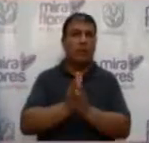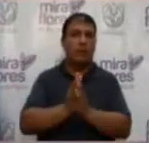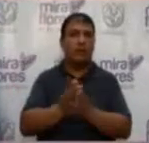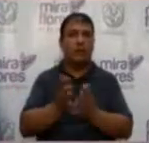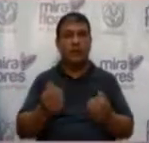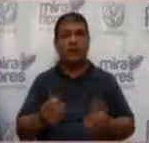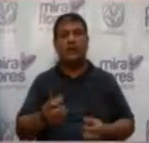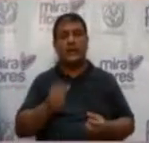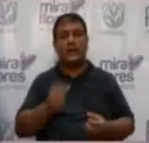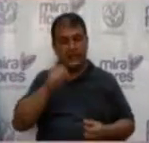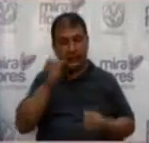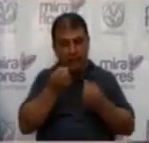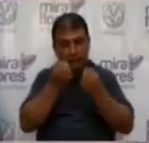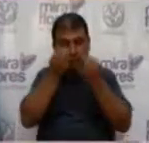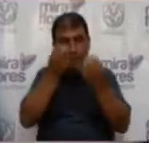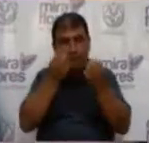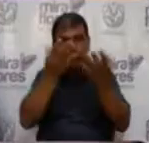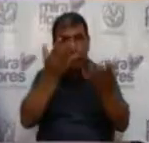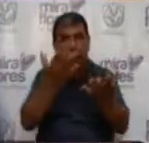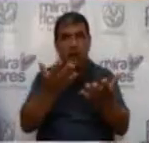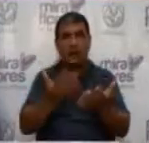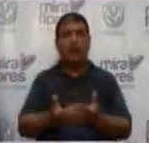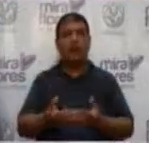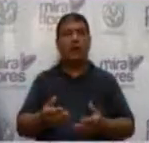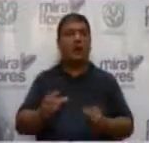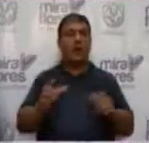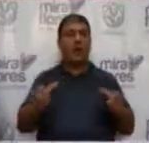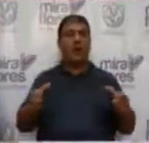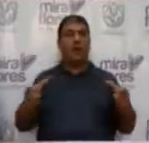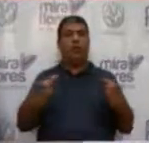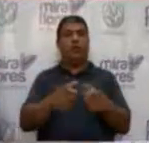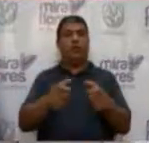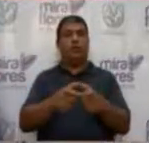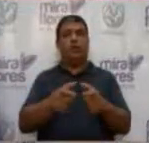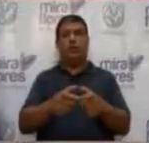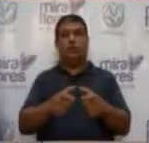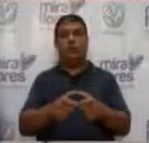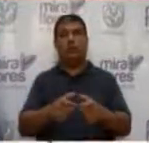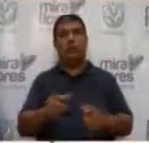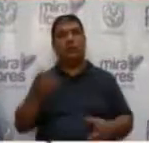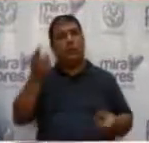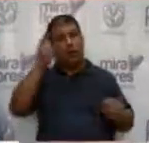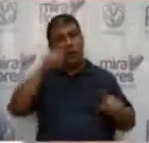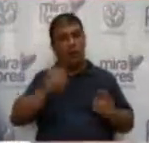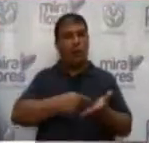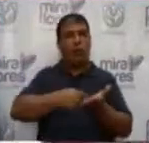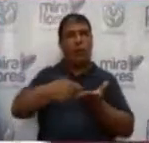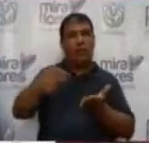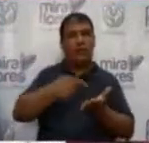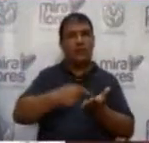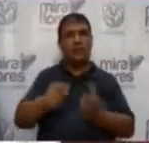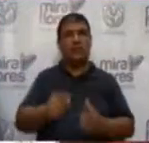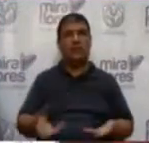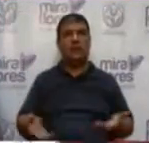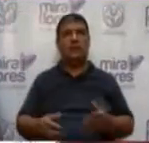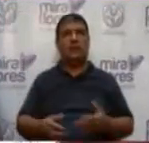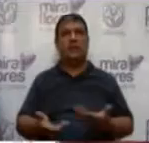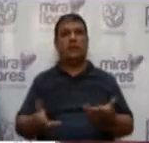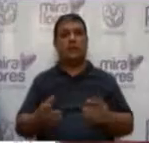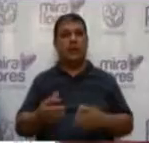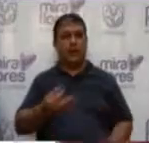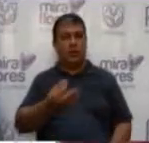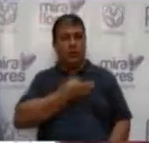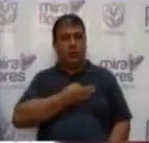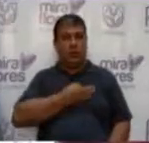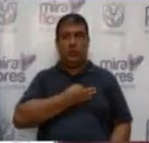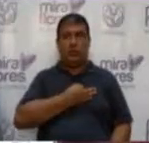yo quisiera sí informar al Consejo, de conformidad con nuestra ordenanza de distinciones y